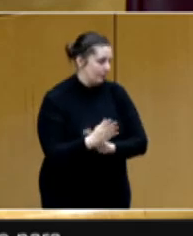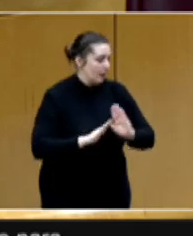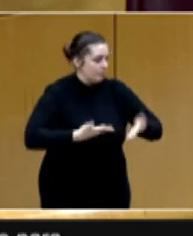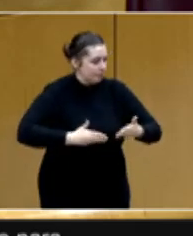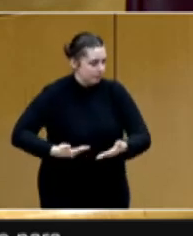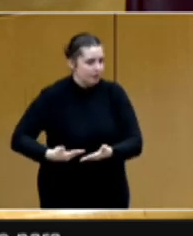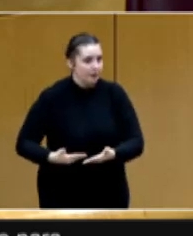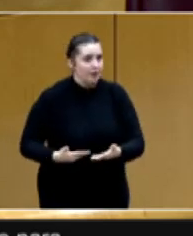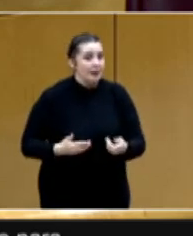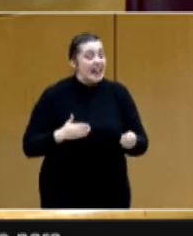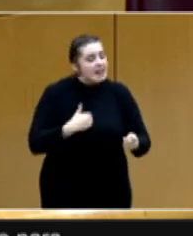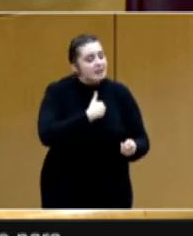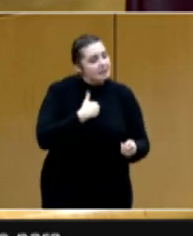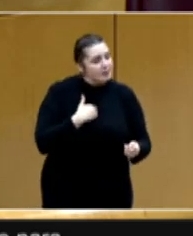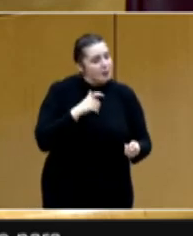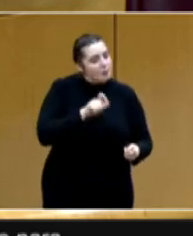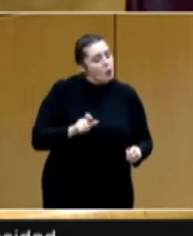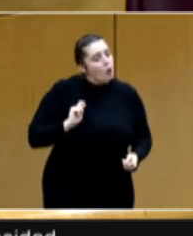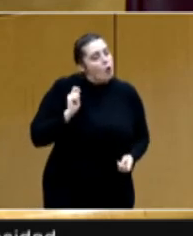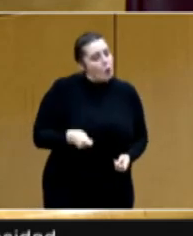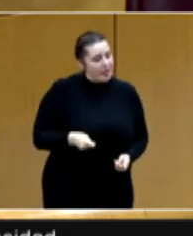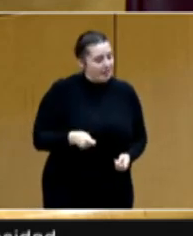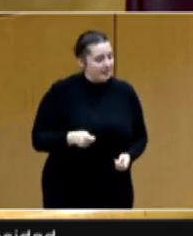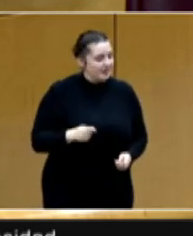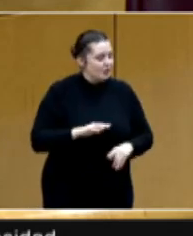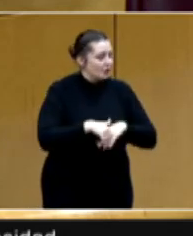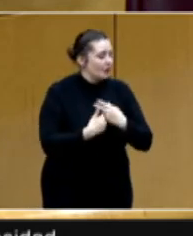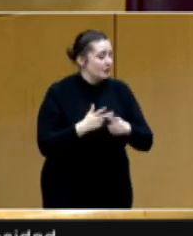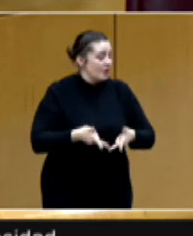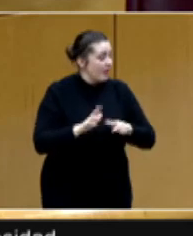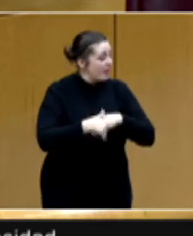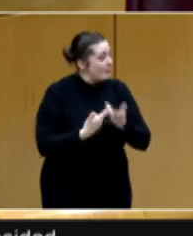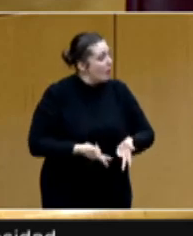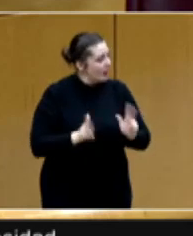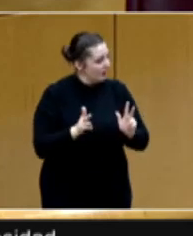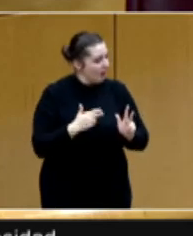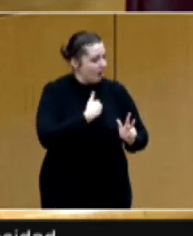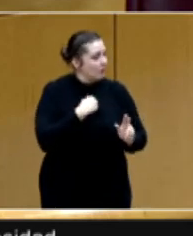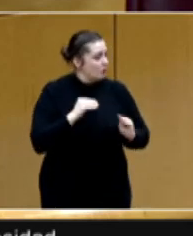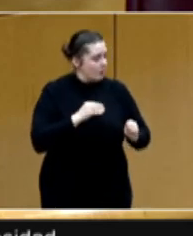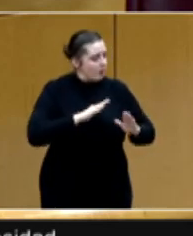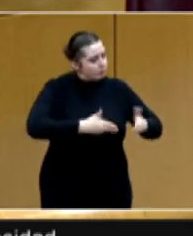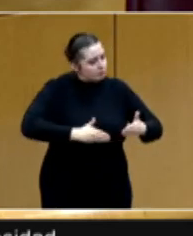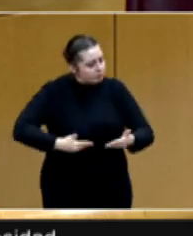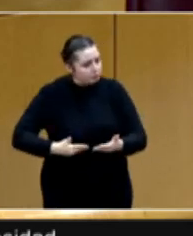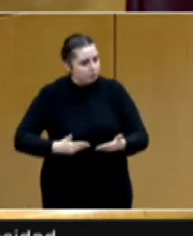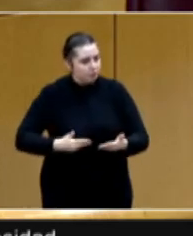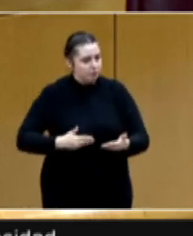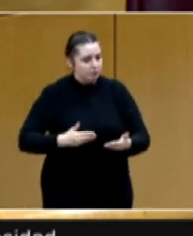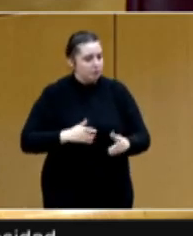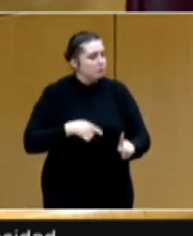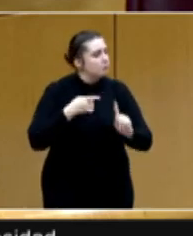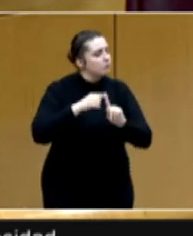papel también que tienen los jueces en una sociedad democrática los jueces tienen como misión fundamental